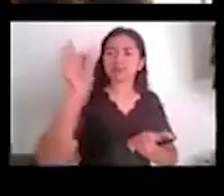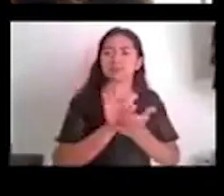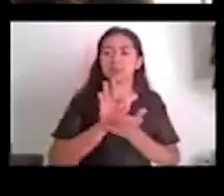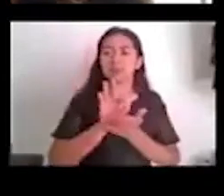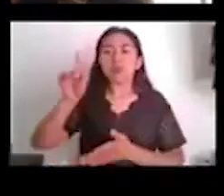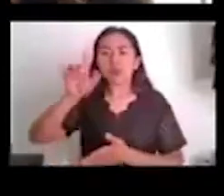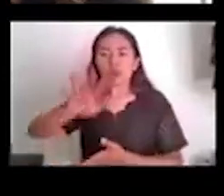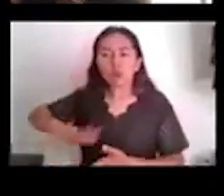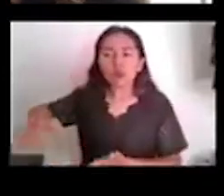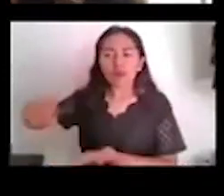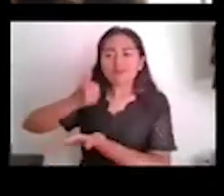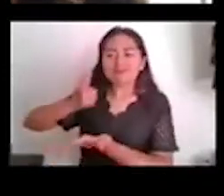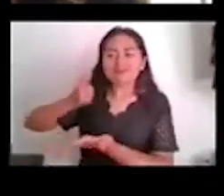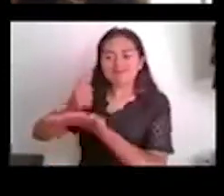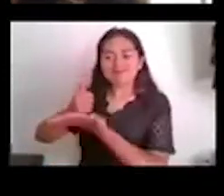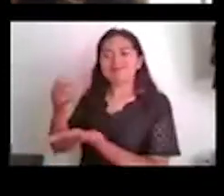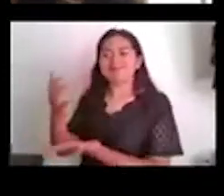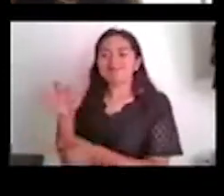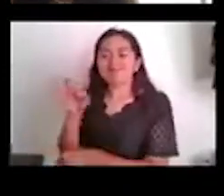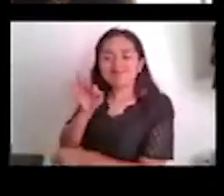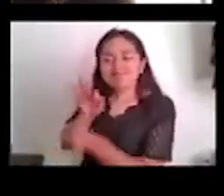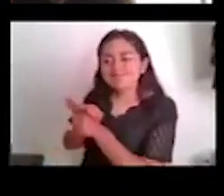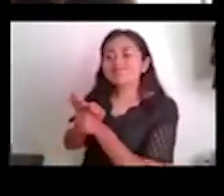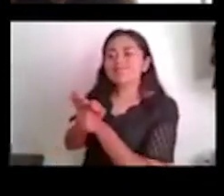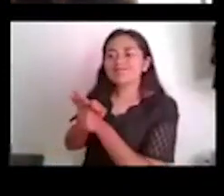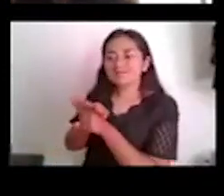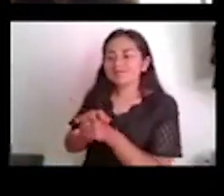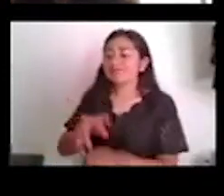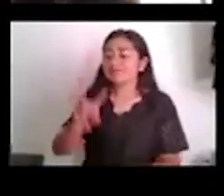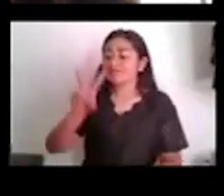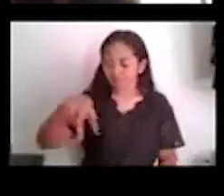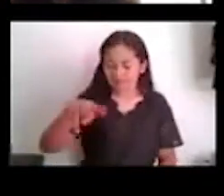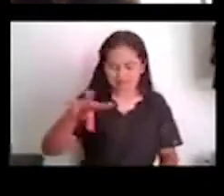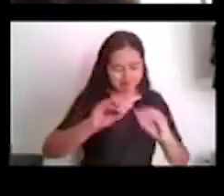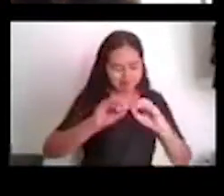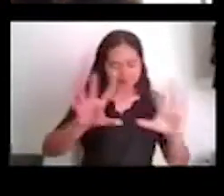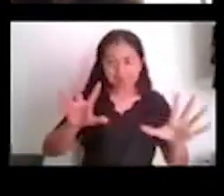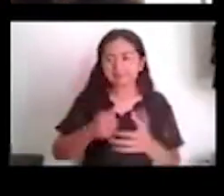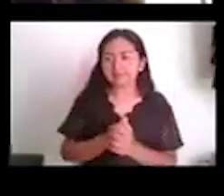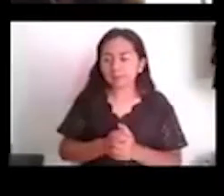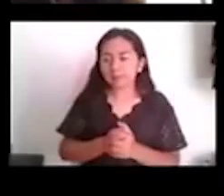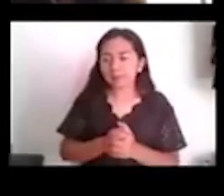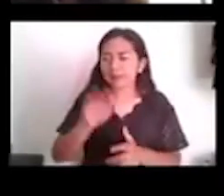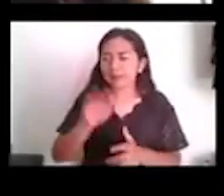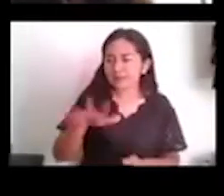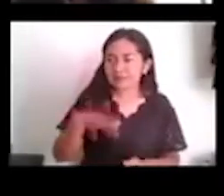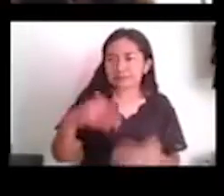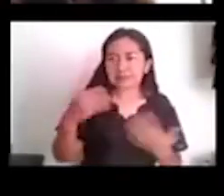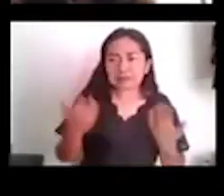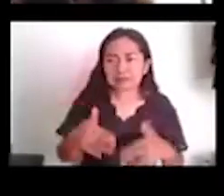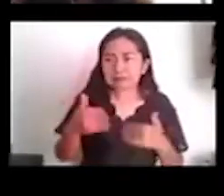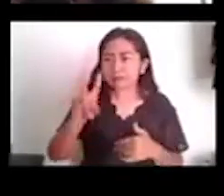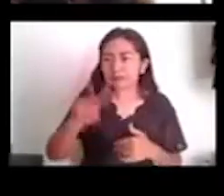Completamente, completamente. Y finalmente, es muy emotivo, ¿no?